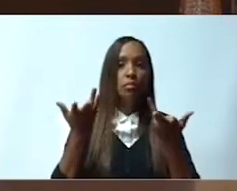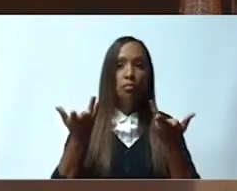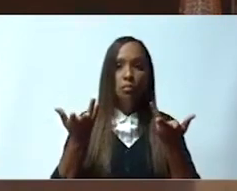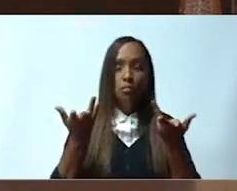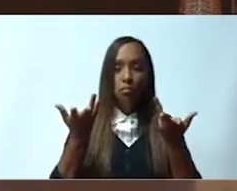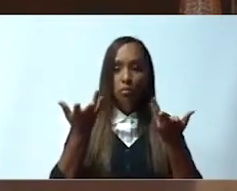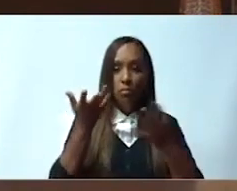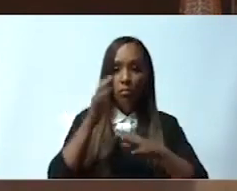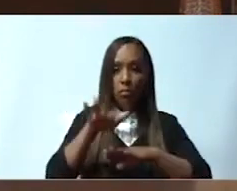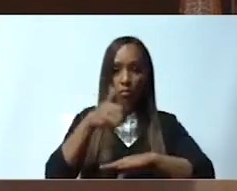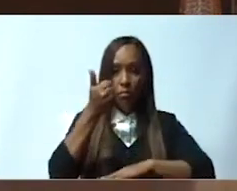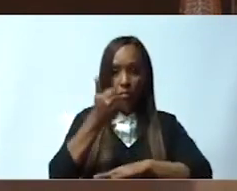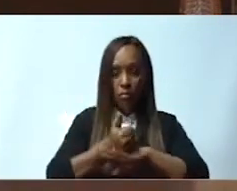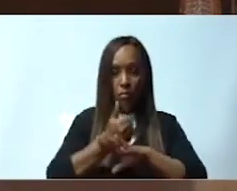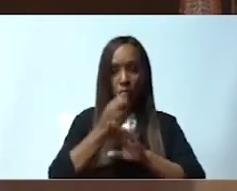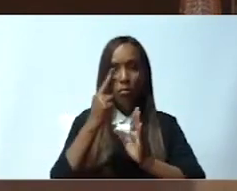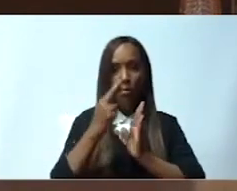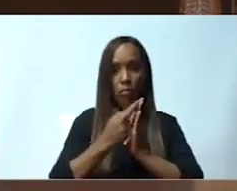respectivas curules.